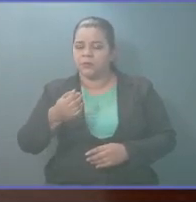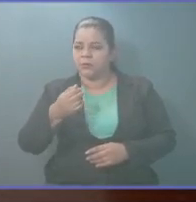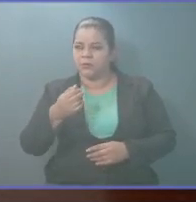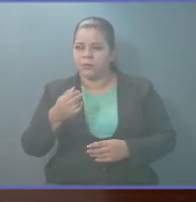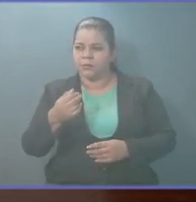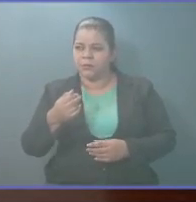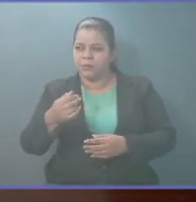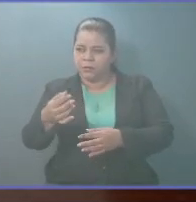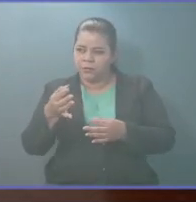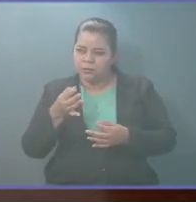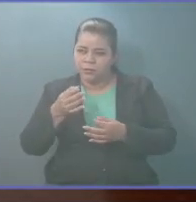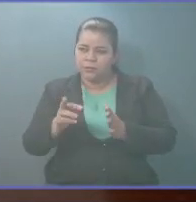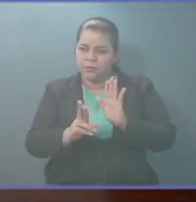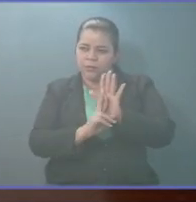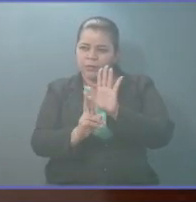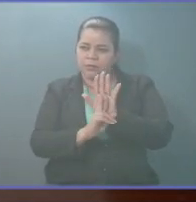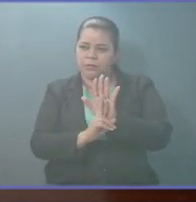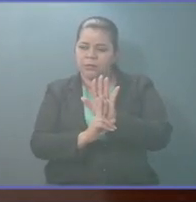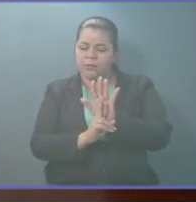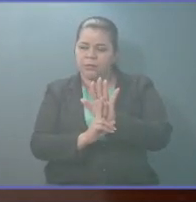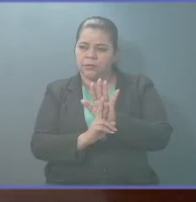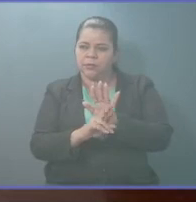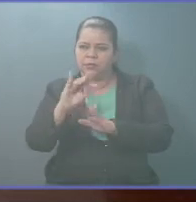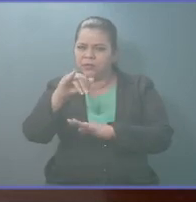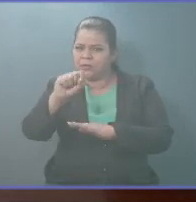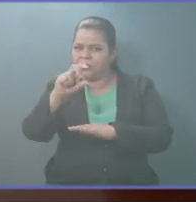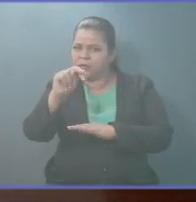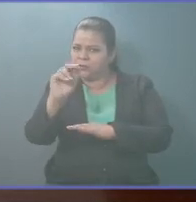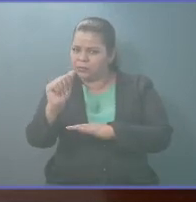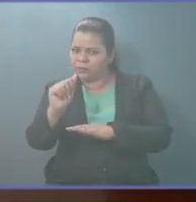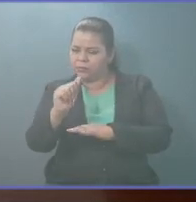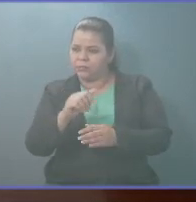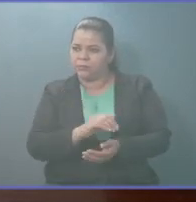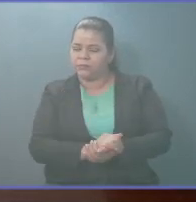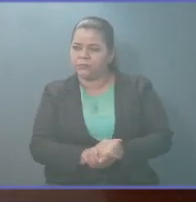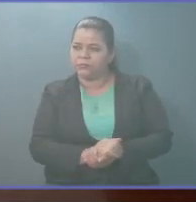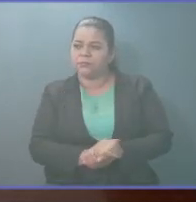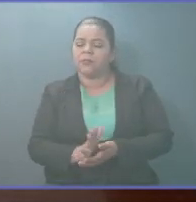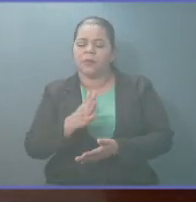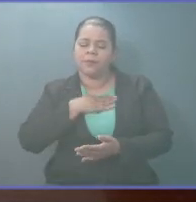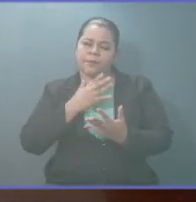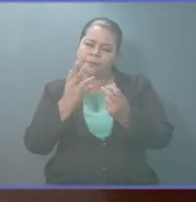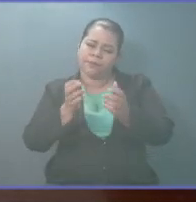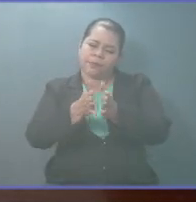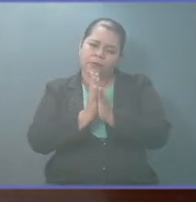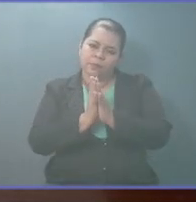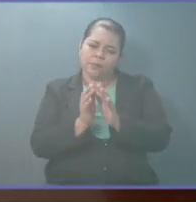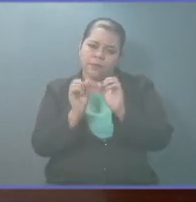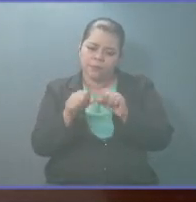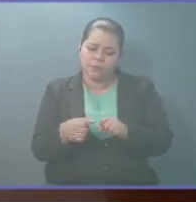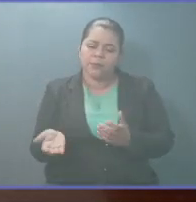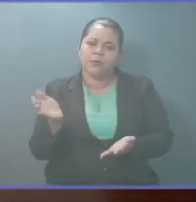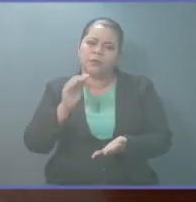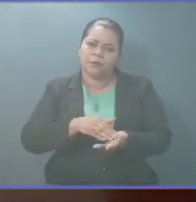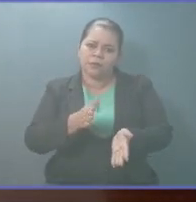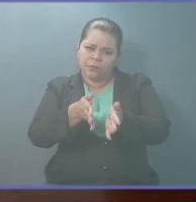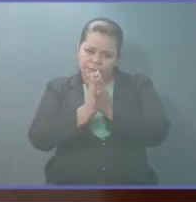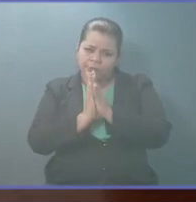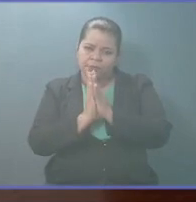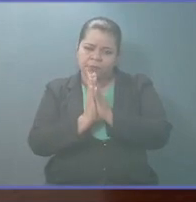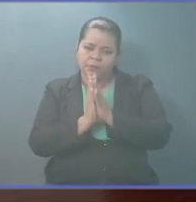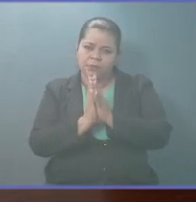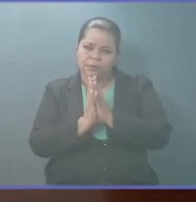propuesta que ha esperado suficiente tiempo. Se le ha dado un estudio altamente responsable. Bueno, ustedes se recuerdan que desde